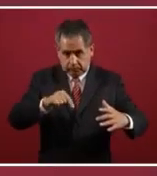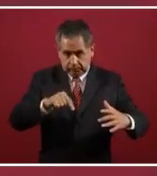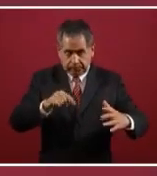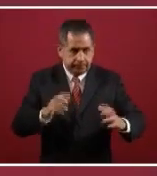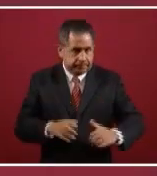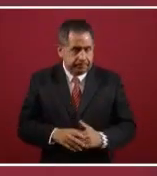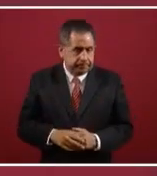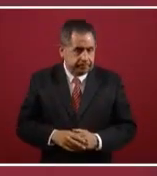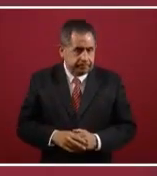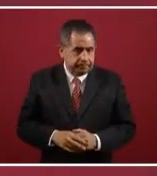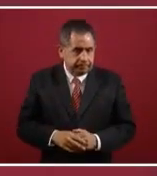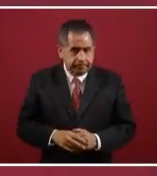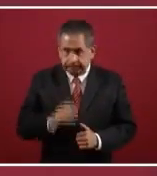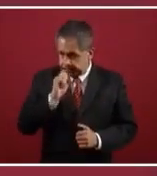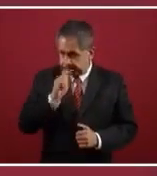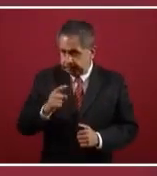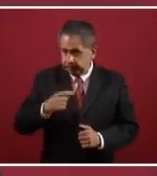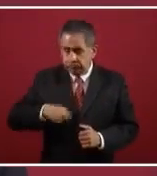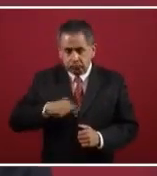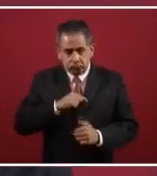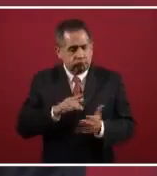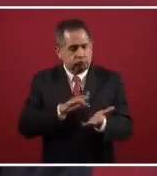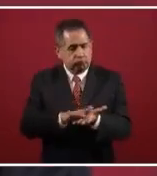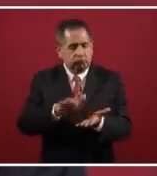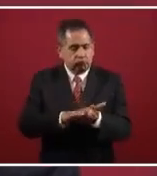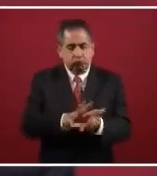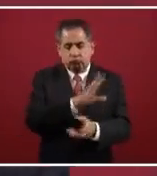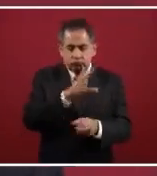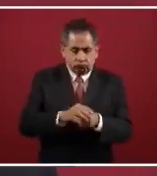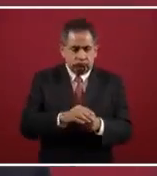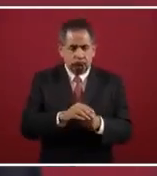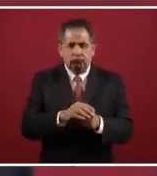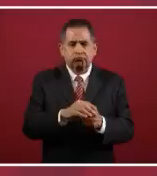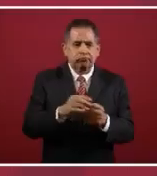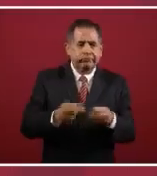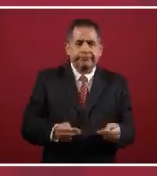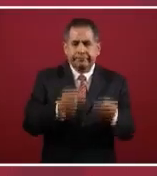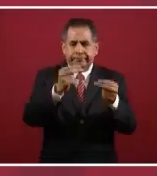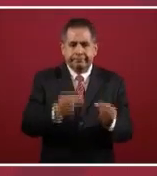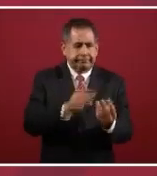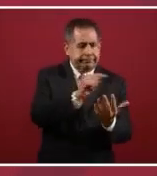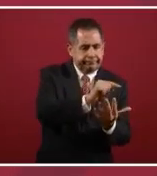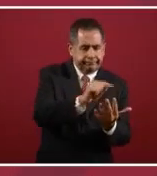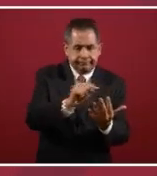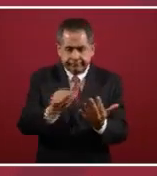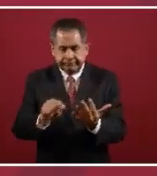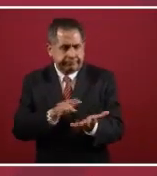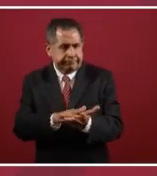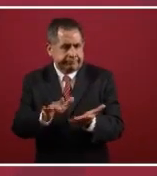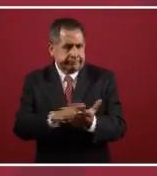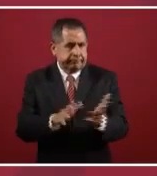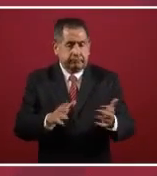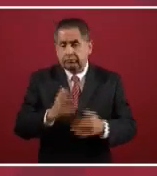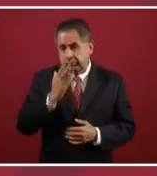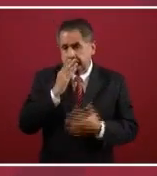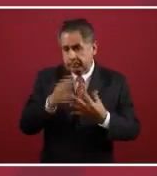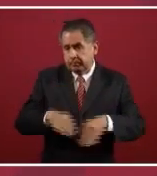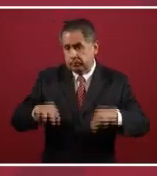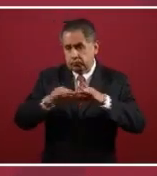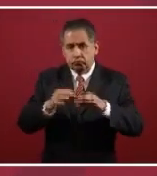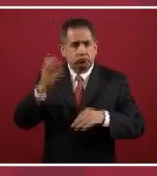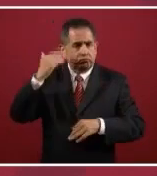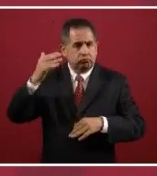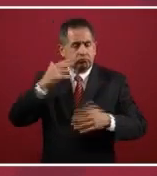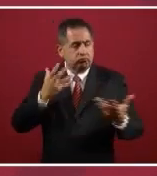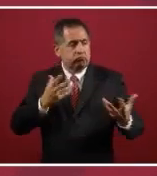Nosotros vamos a apoyar toda la actividad productiva de Sonora y del país. Y fue muy importante este